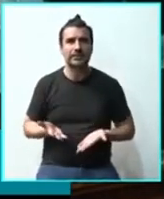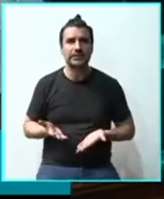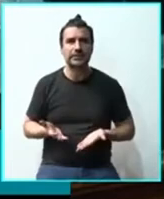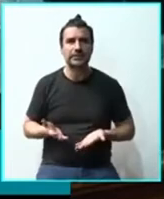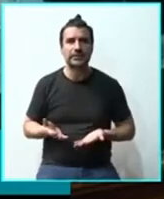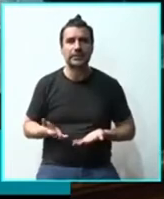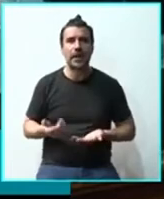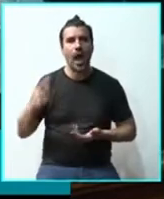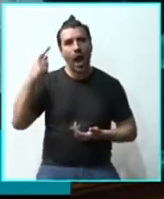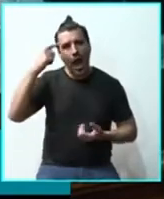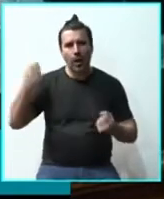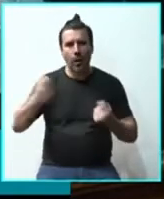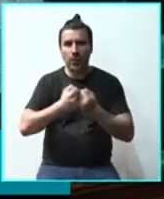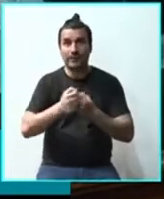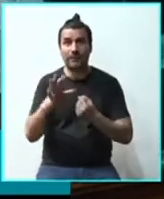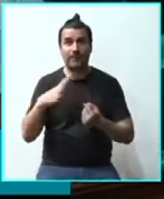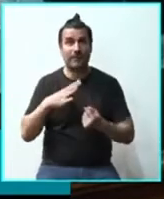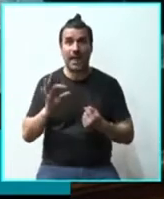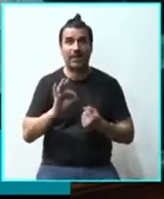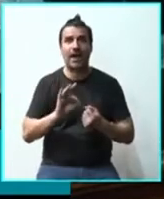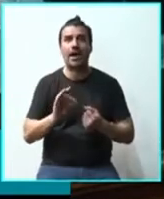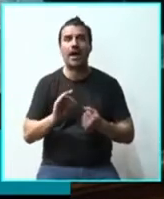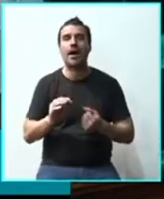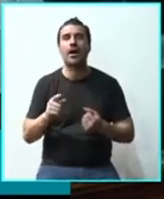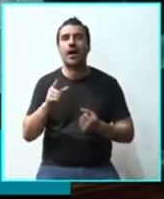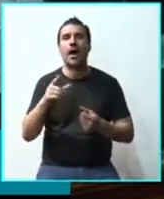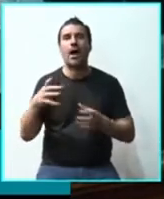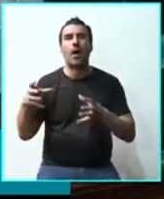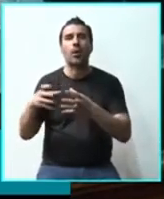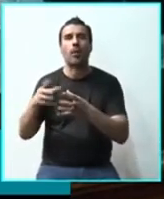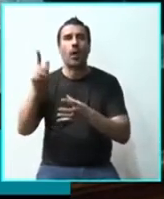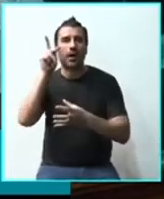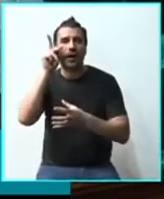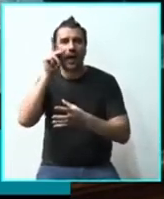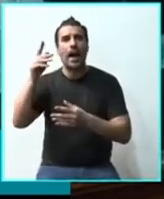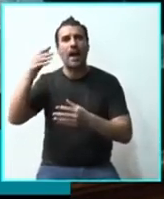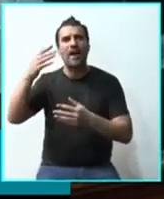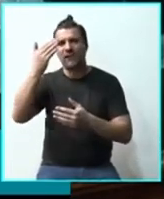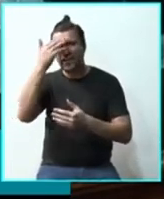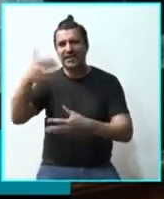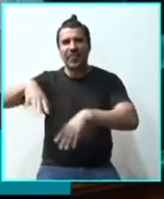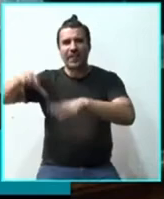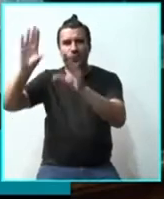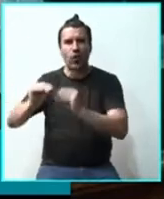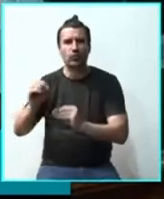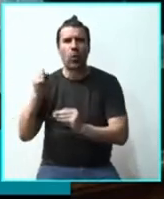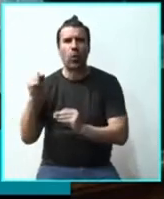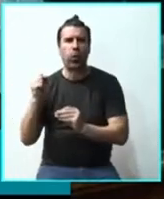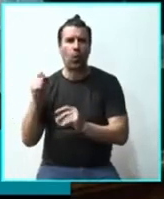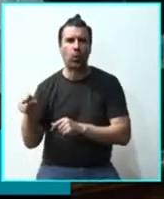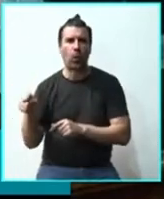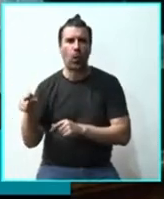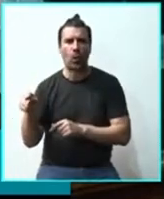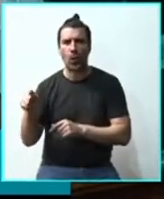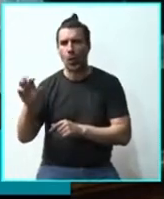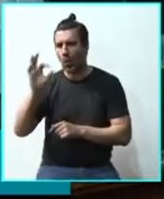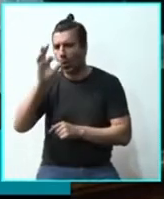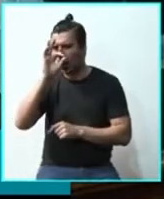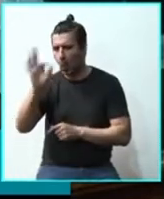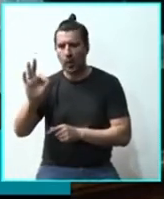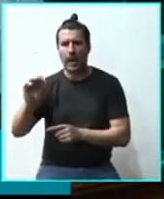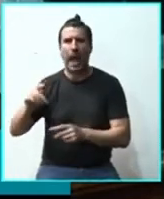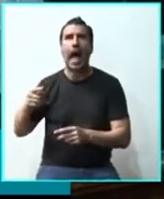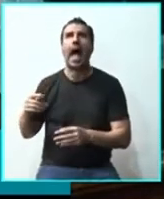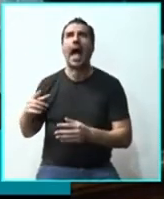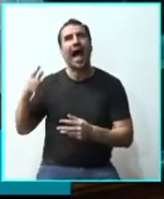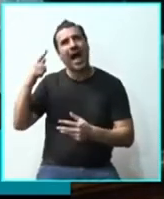profundo, evidentemente, en el frente de todos, entre los sectores más extremos que no quieren acuerdo con nadie, salvo con el espejo, con